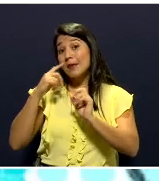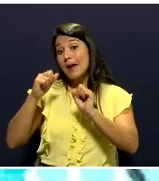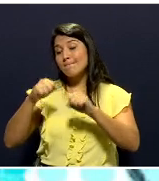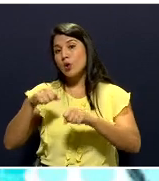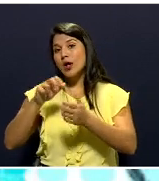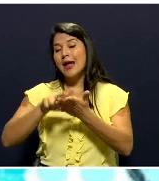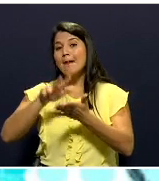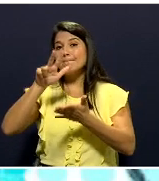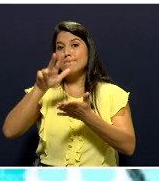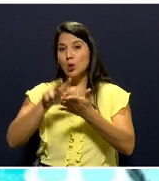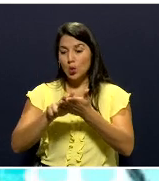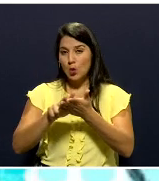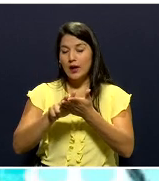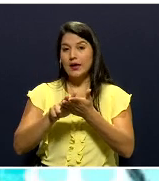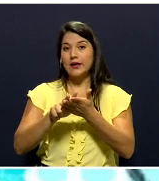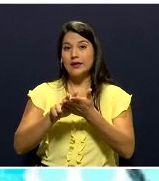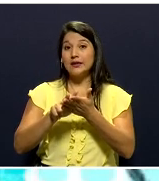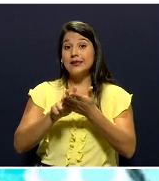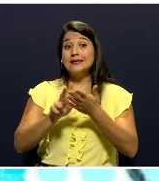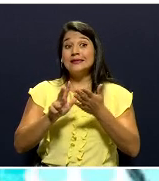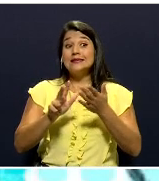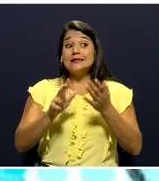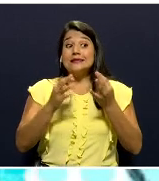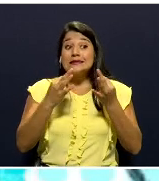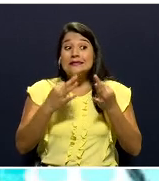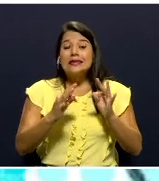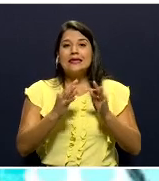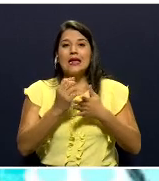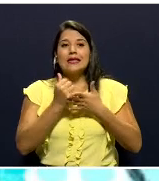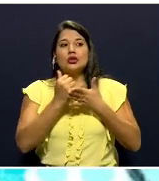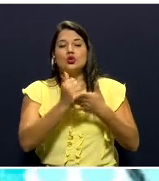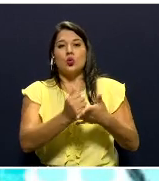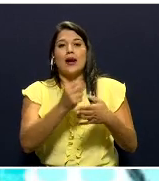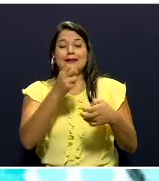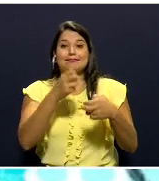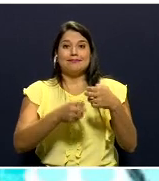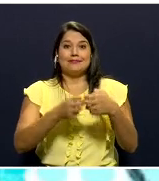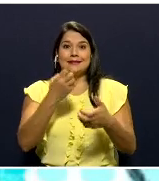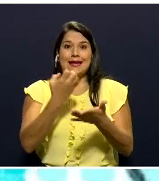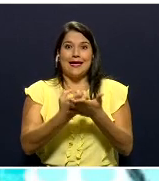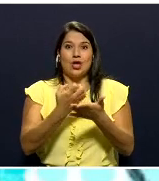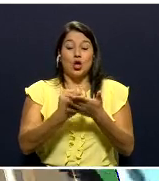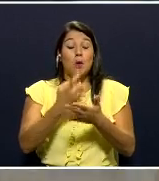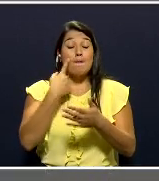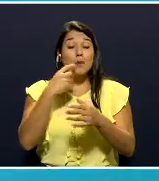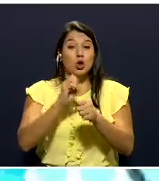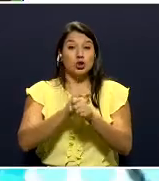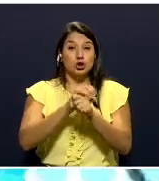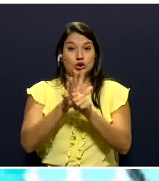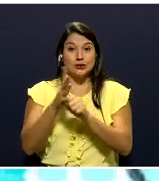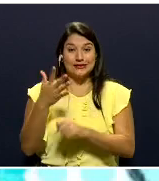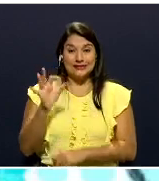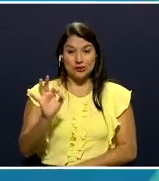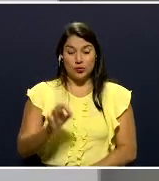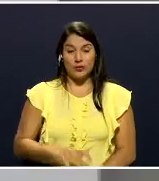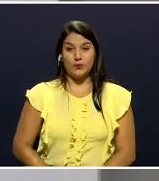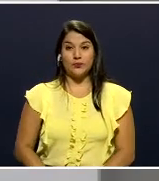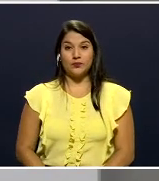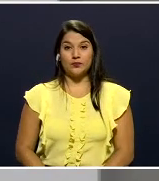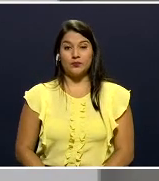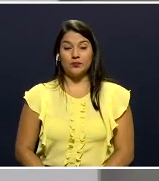el paquete que busca aliviar la crisis provocada por la epidemia de COVID-19.